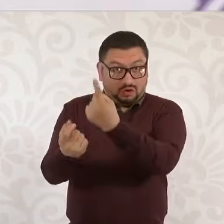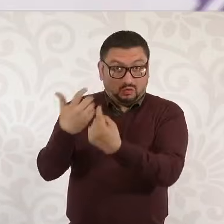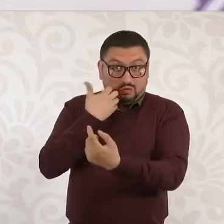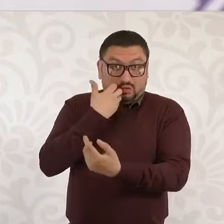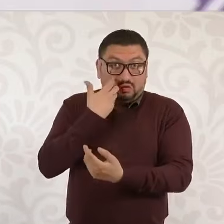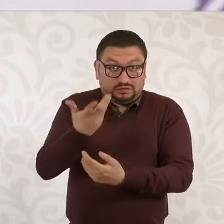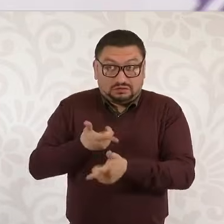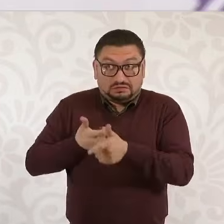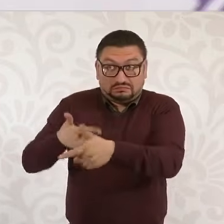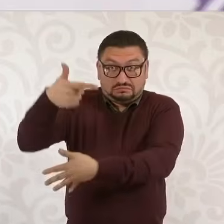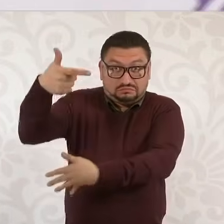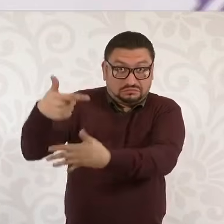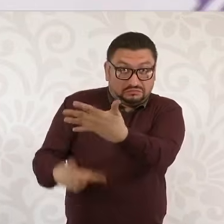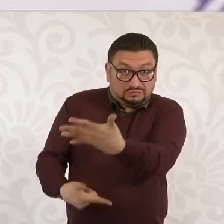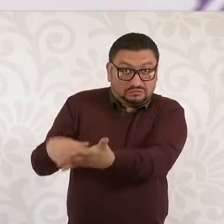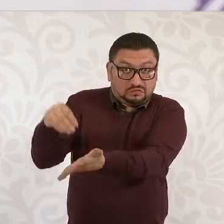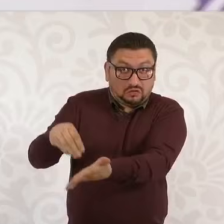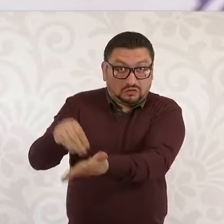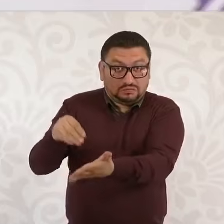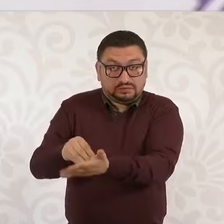pues también la gente los va a señalar.